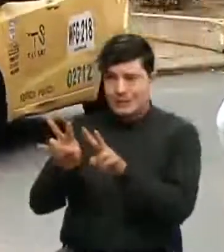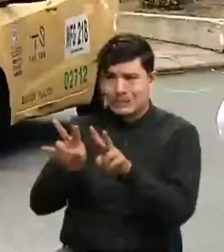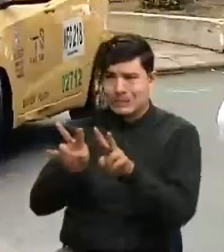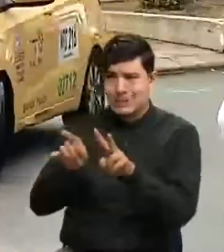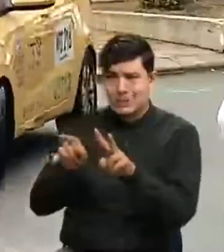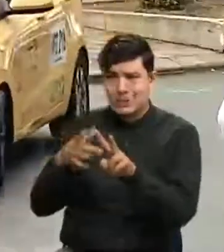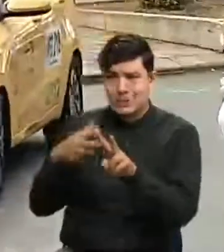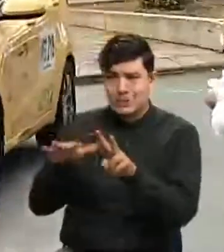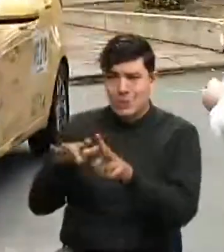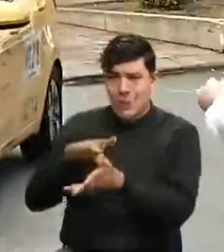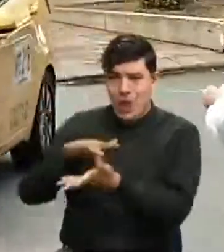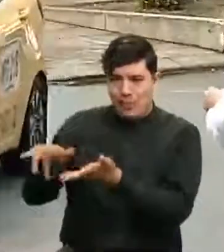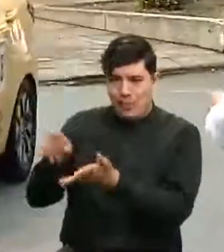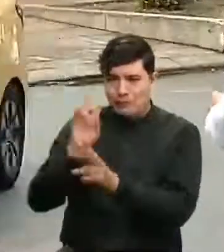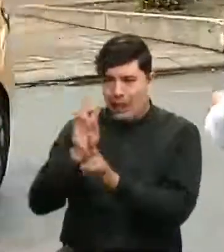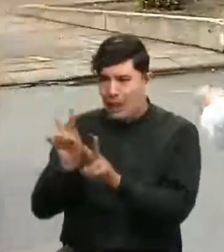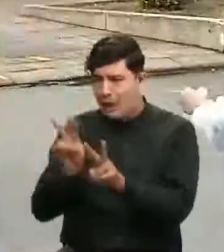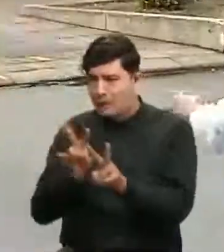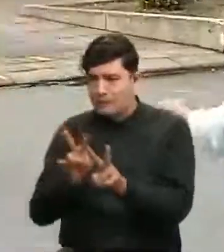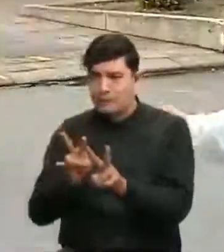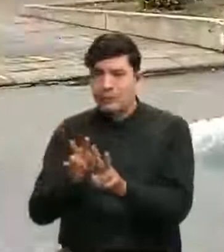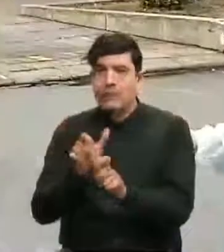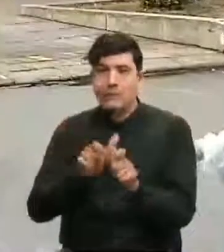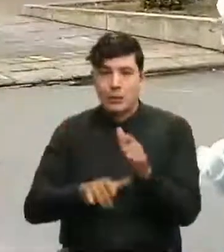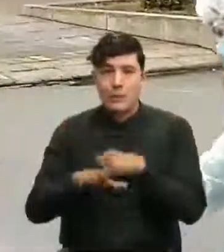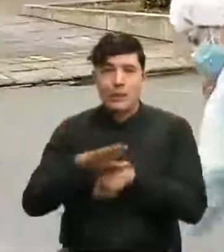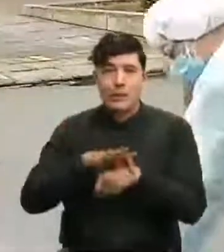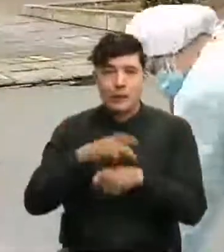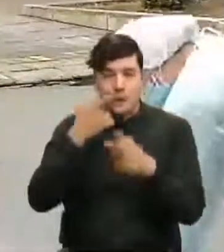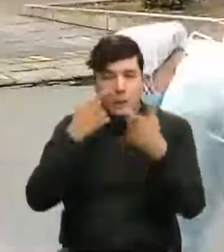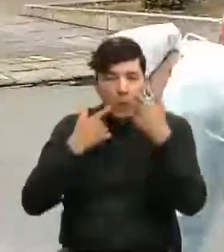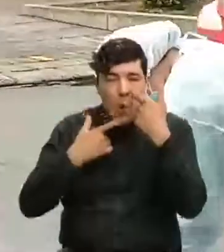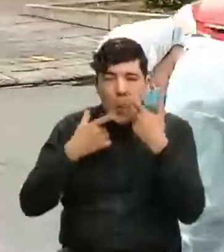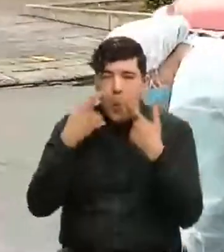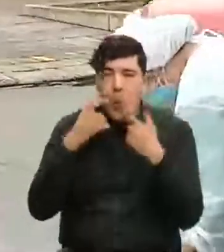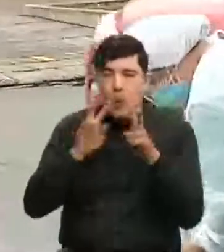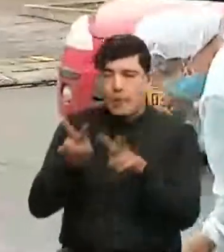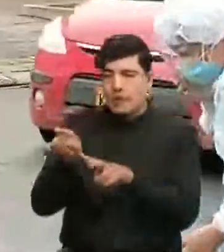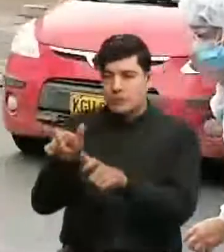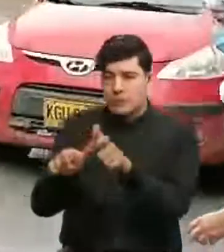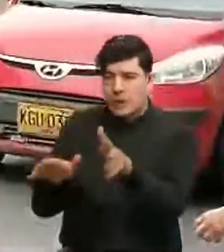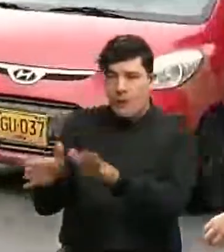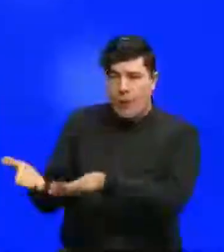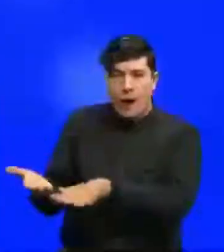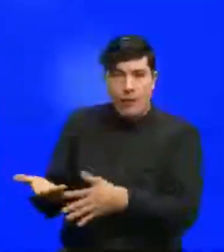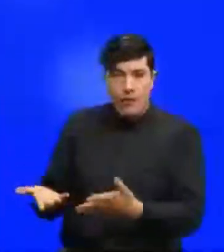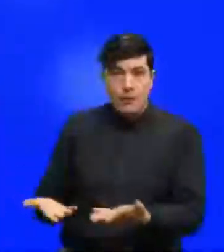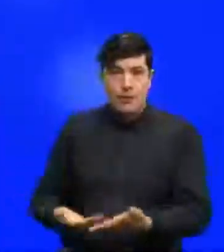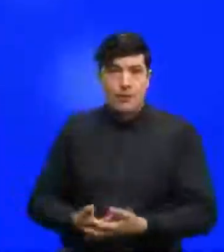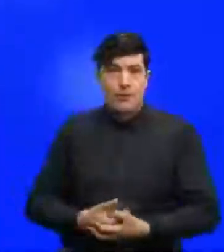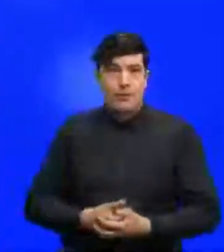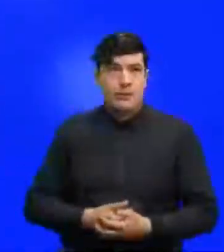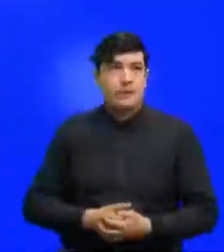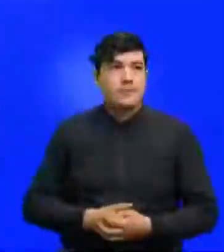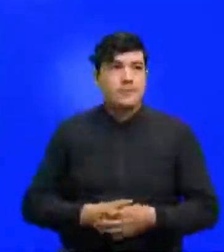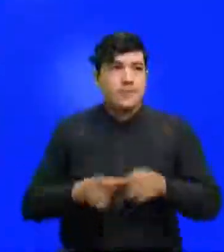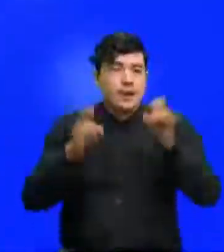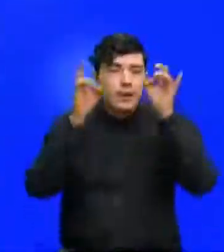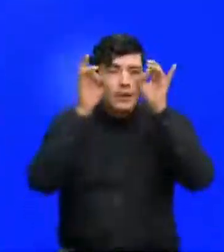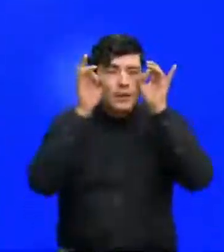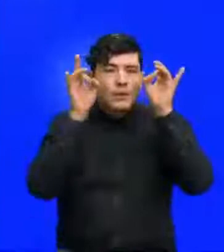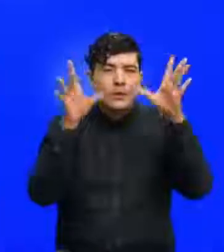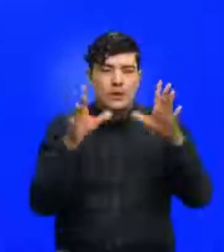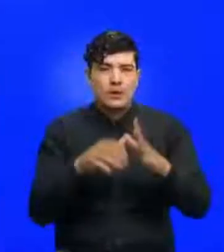urgencias, pues hasta lloran porque están viendo morir a la gente. Veamos. Eso es tremendo, Dios